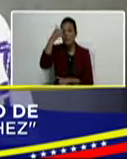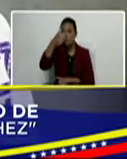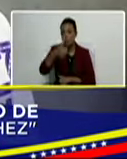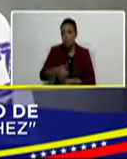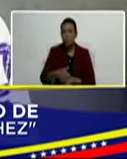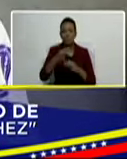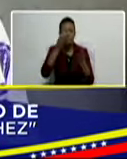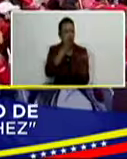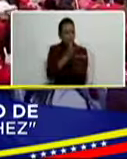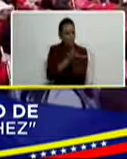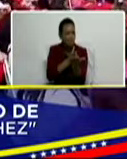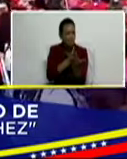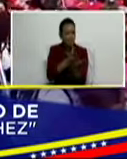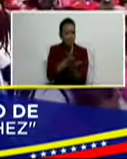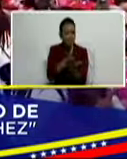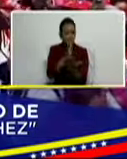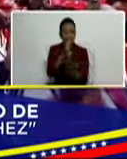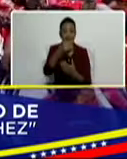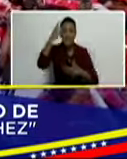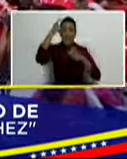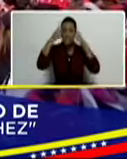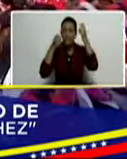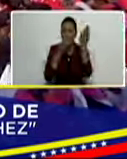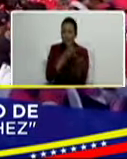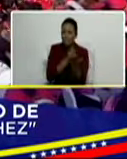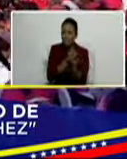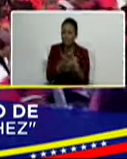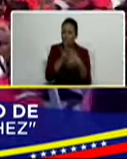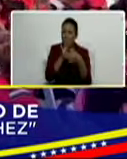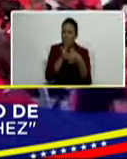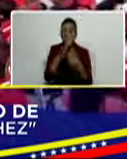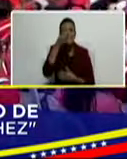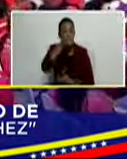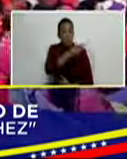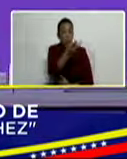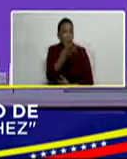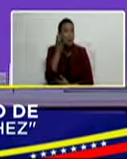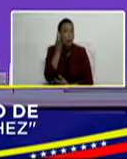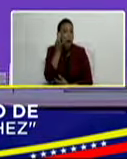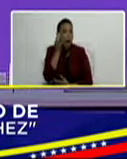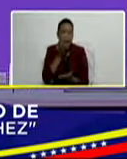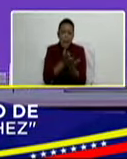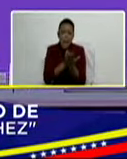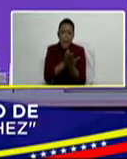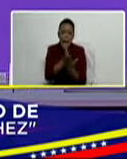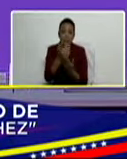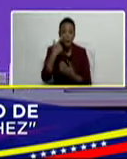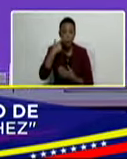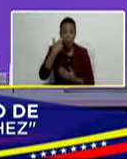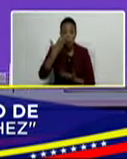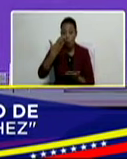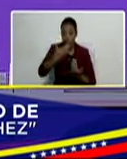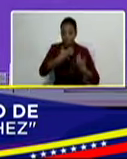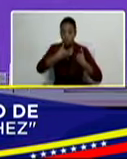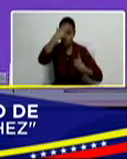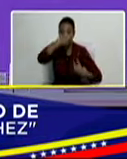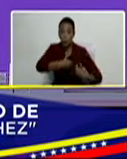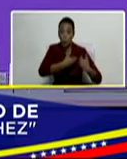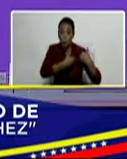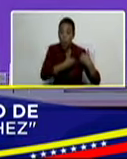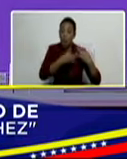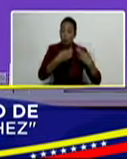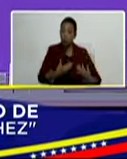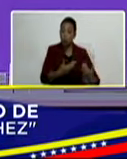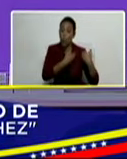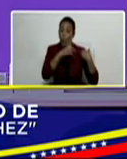Tan leales a nuestro comandante Chávez, y yo tengo que decirle, en la batalla que me ha tocado a mí y que me toca